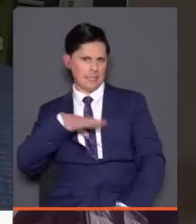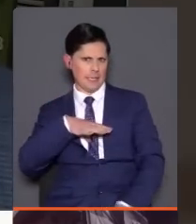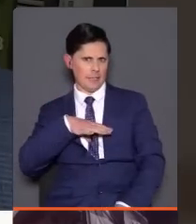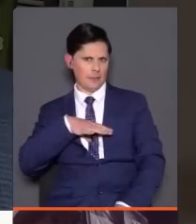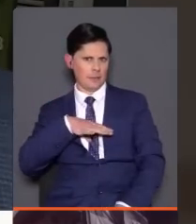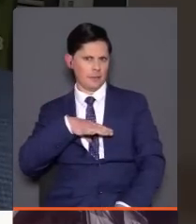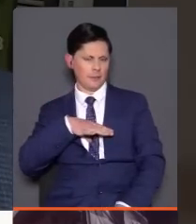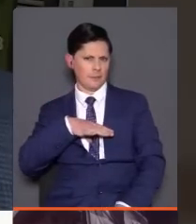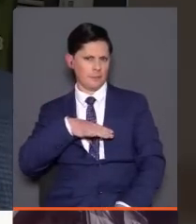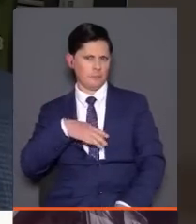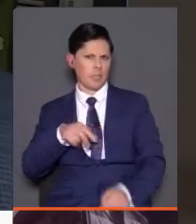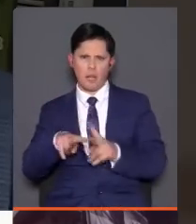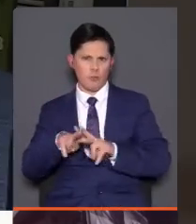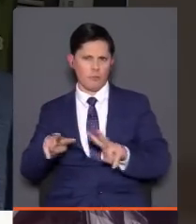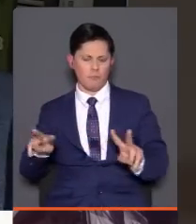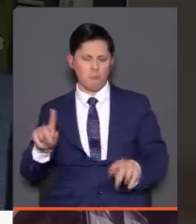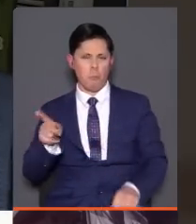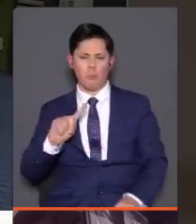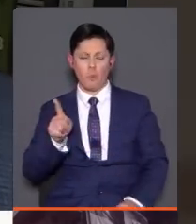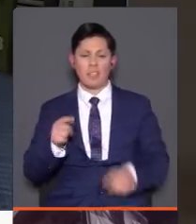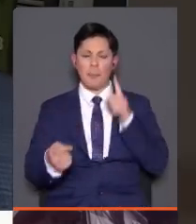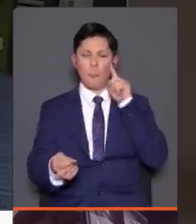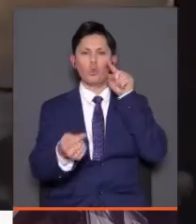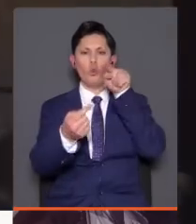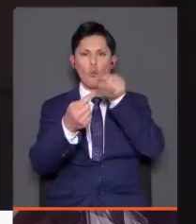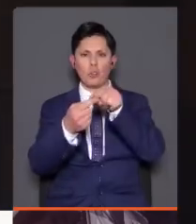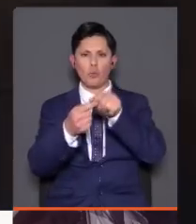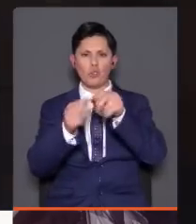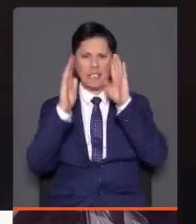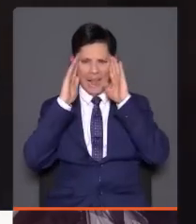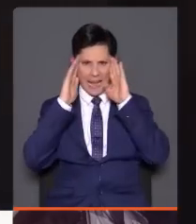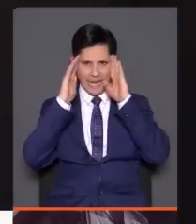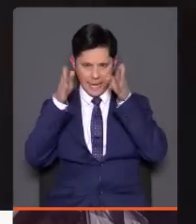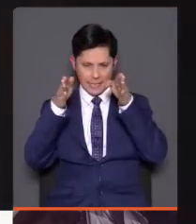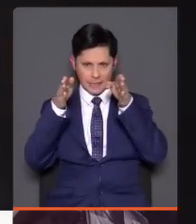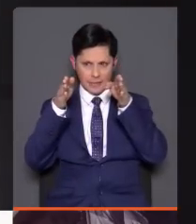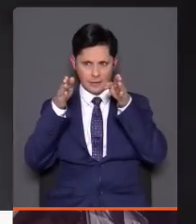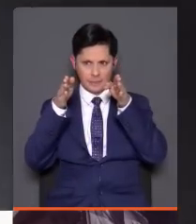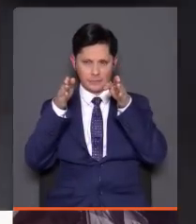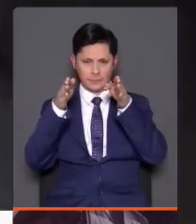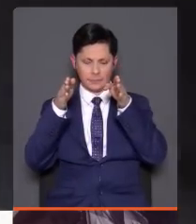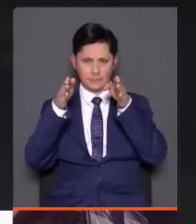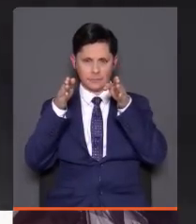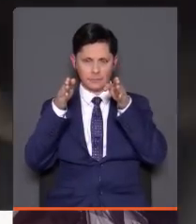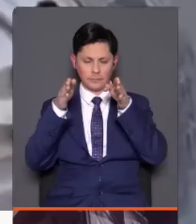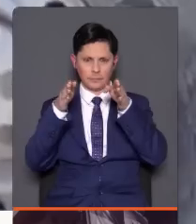Y desde ese punto de vista tenemos que mantener las alertas.